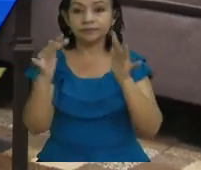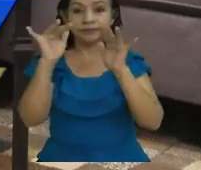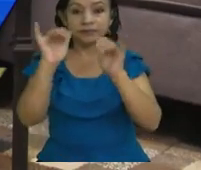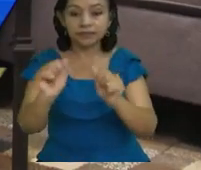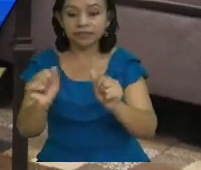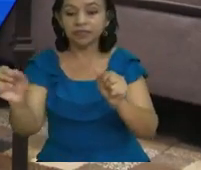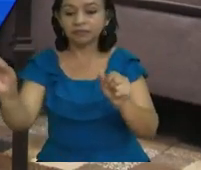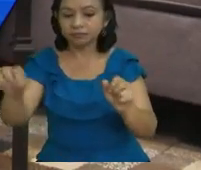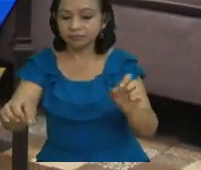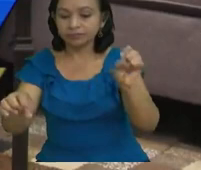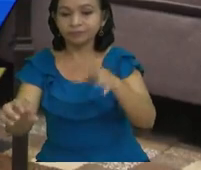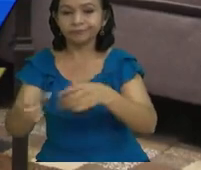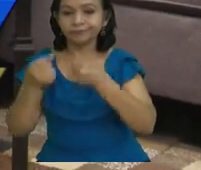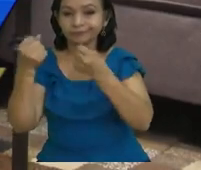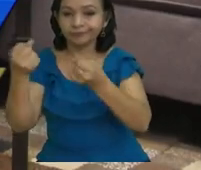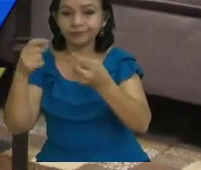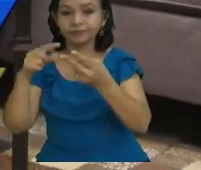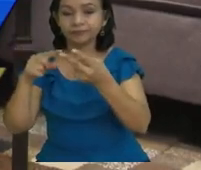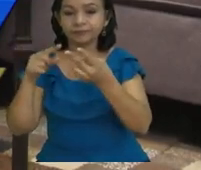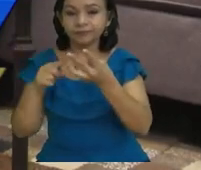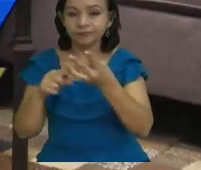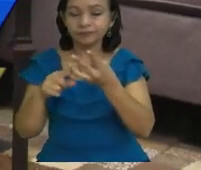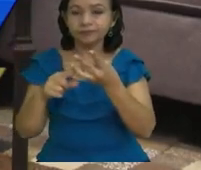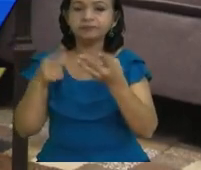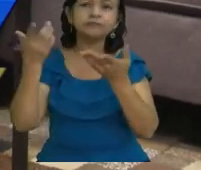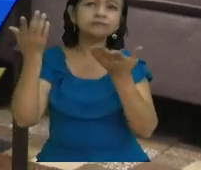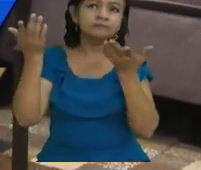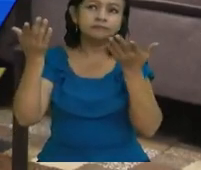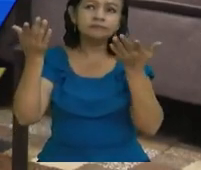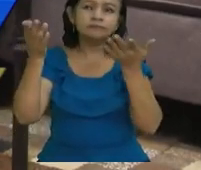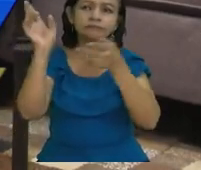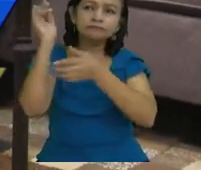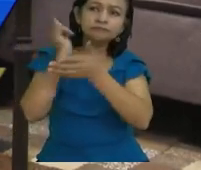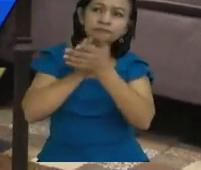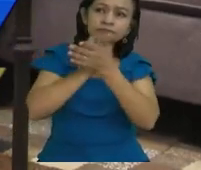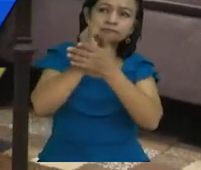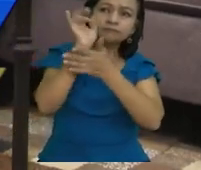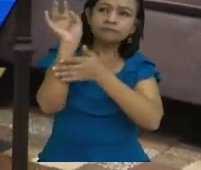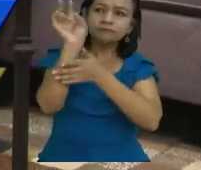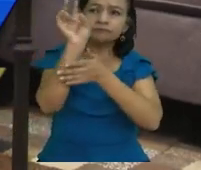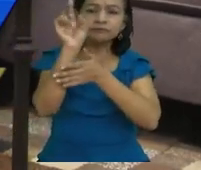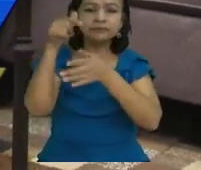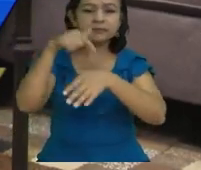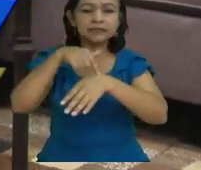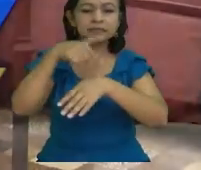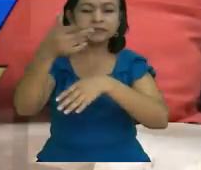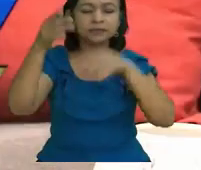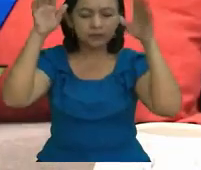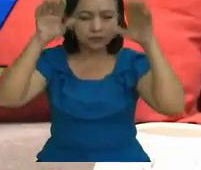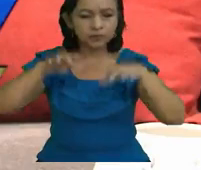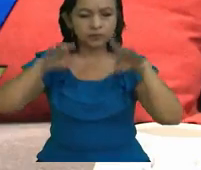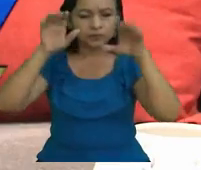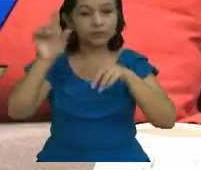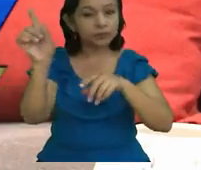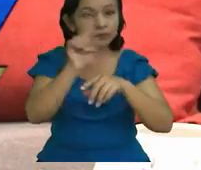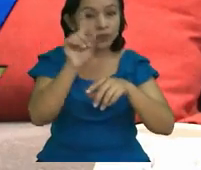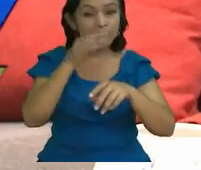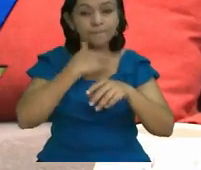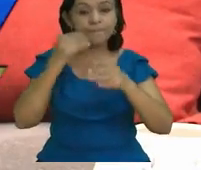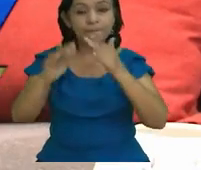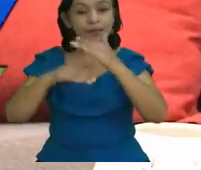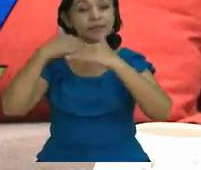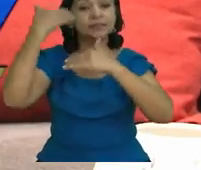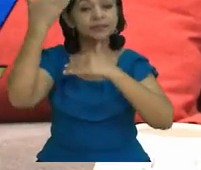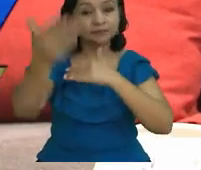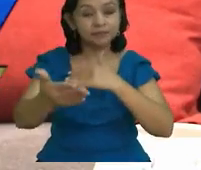tu fertilizante, de que según meteorología va a haber atraso en el verano, no te recomiendo que sembres ahorita, que